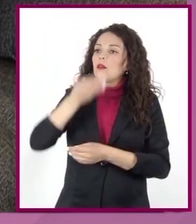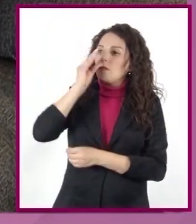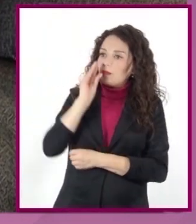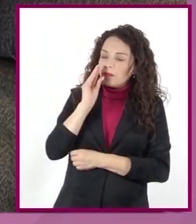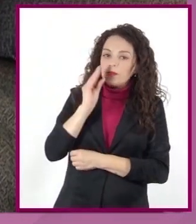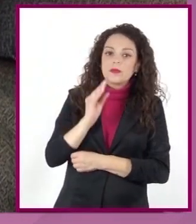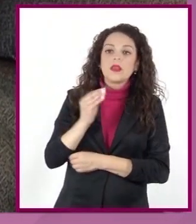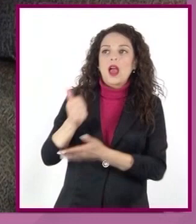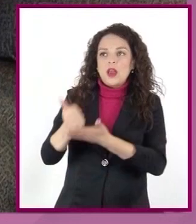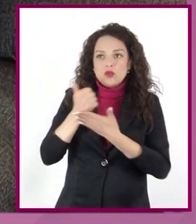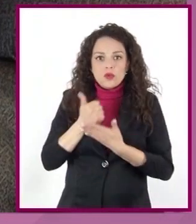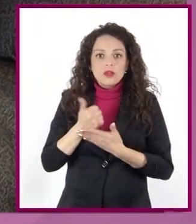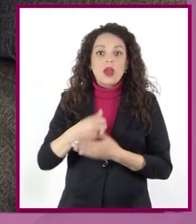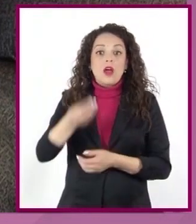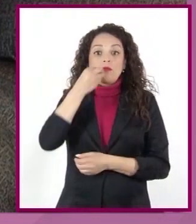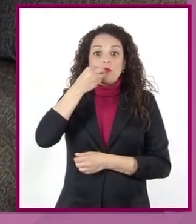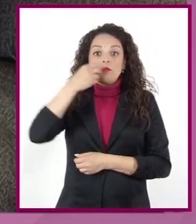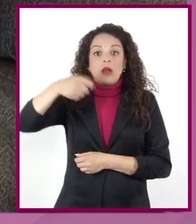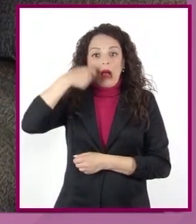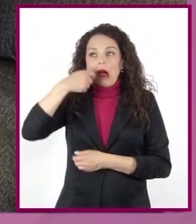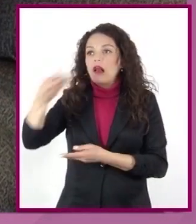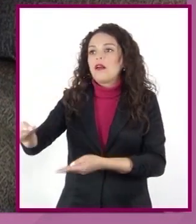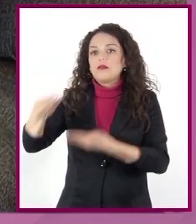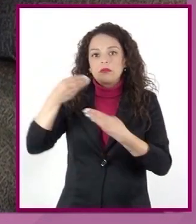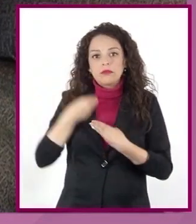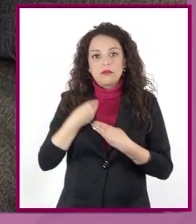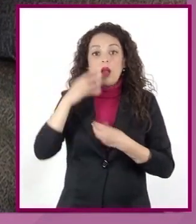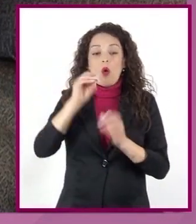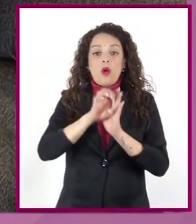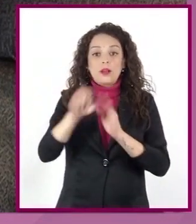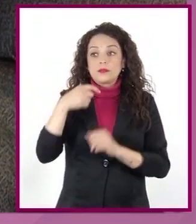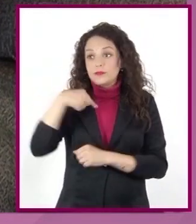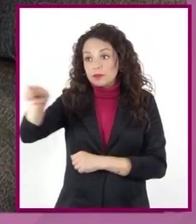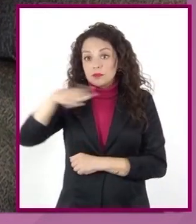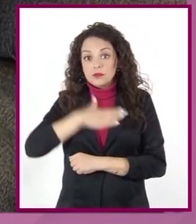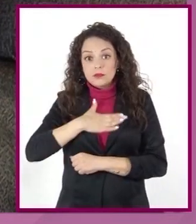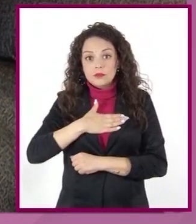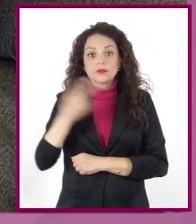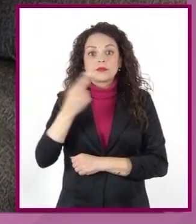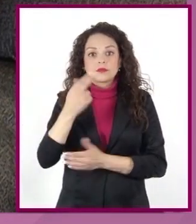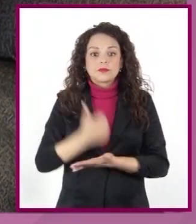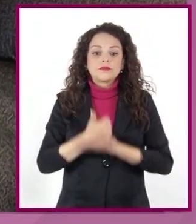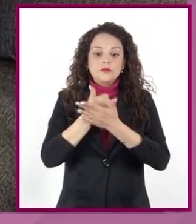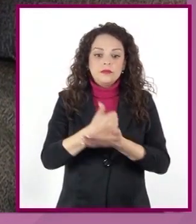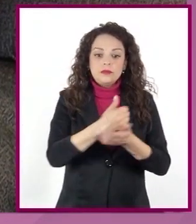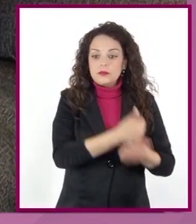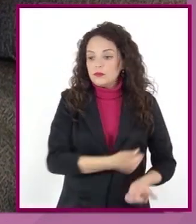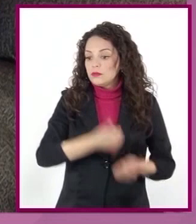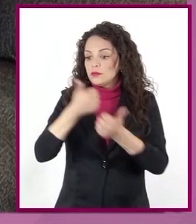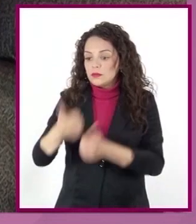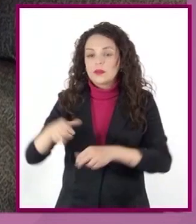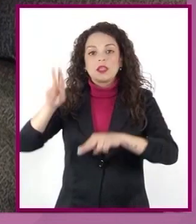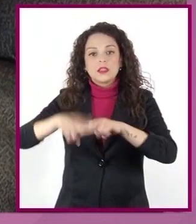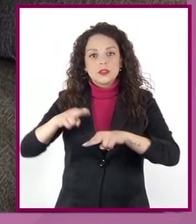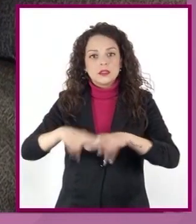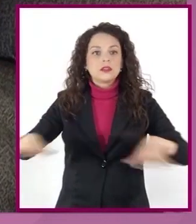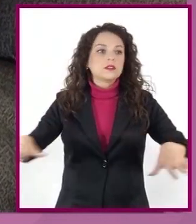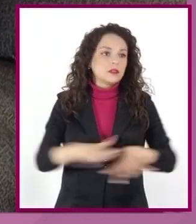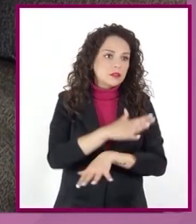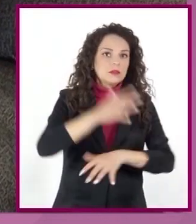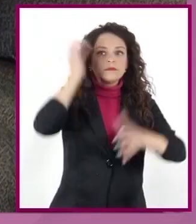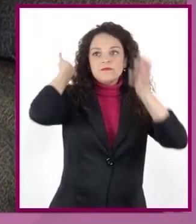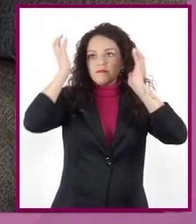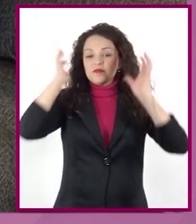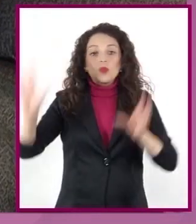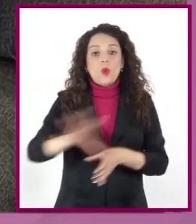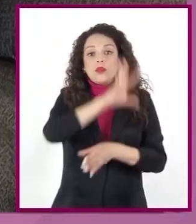Si yo quería hacer algo tan personal como ir al baño, por ejemplo, tenían que llevarme, sentarme, hacer todo, cambiarme, bañarme,